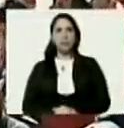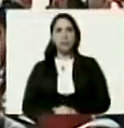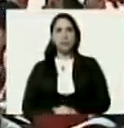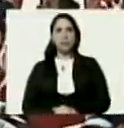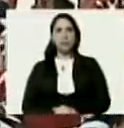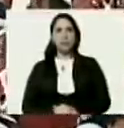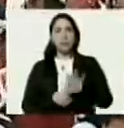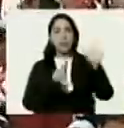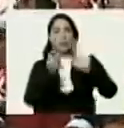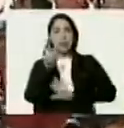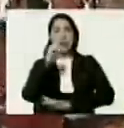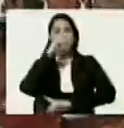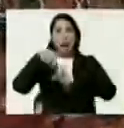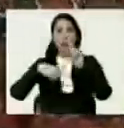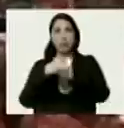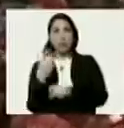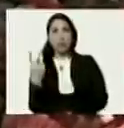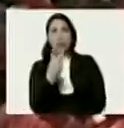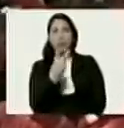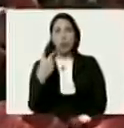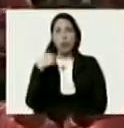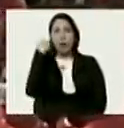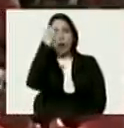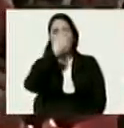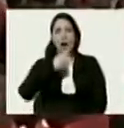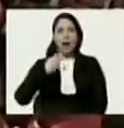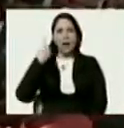62 años, dos caras de la moneda.